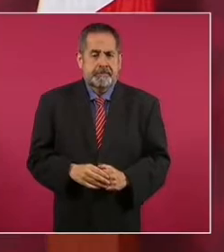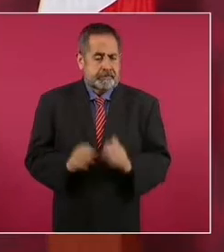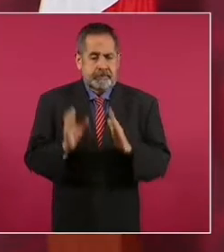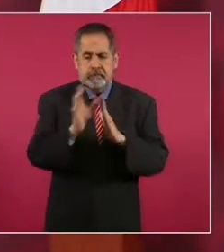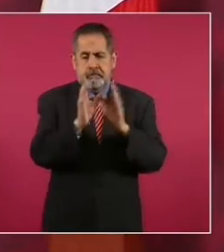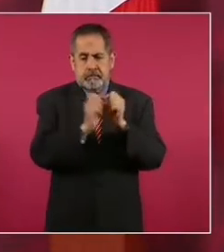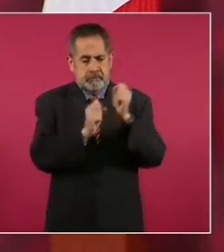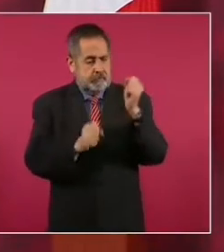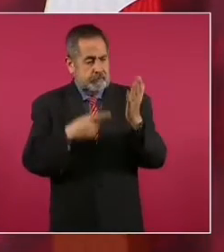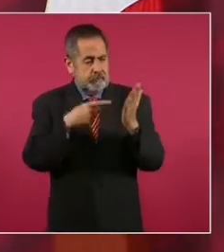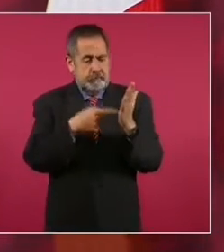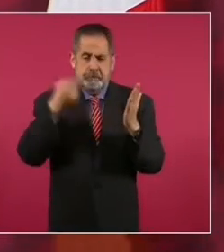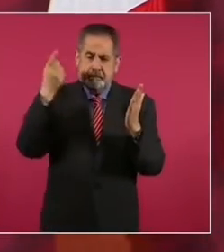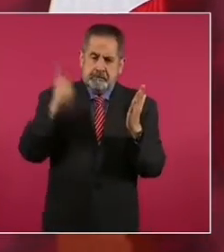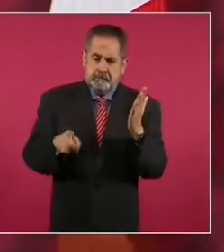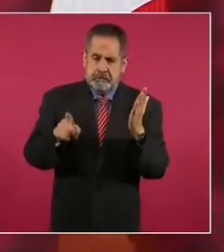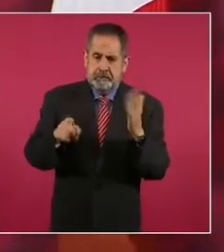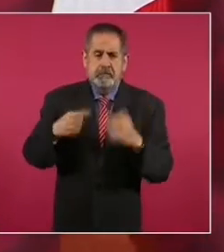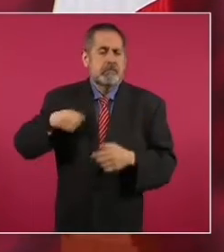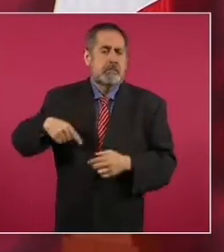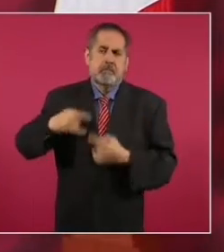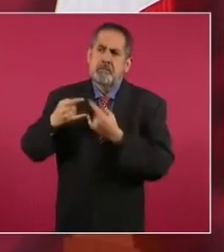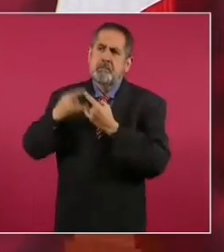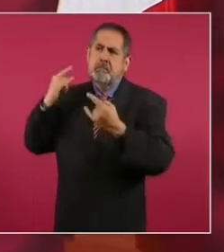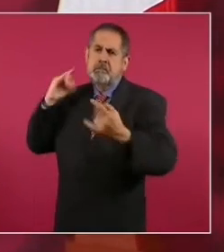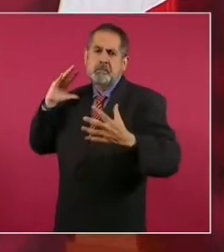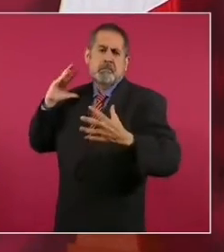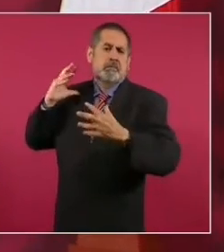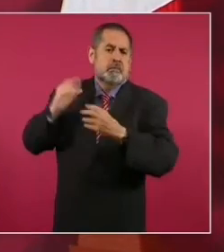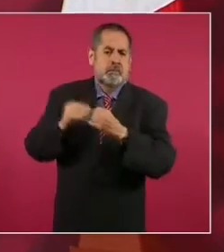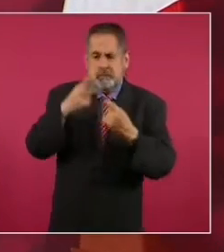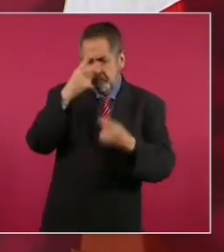definida en la Constitución y que es parte de nuestra historia.